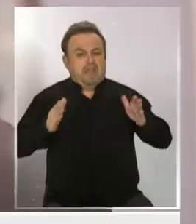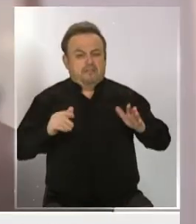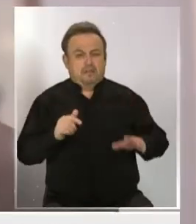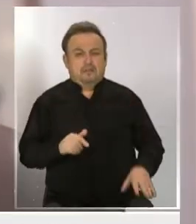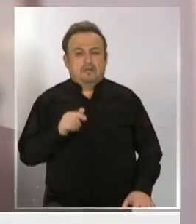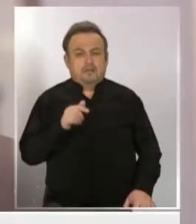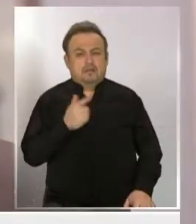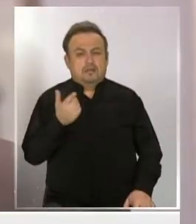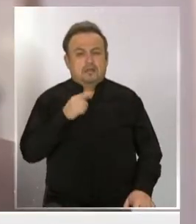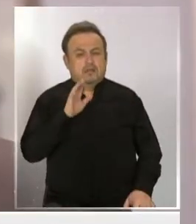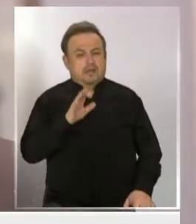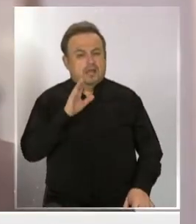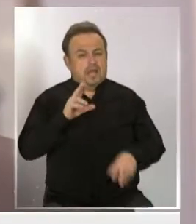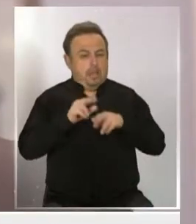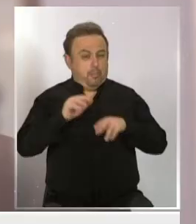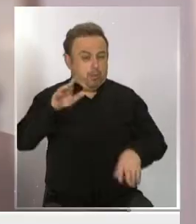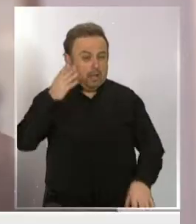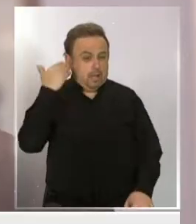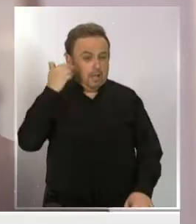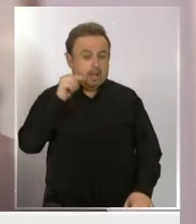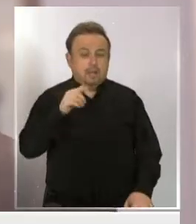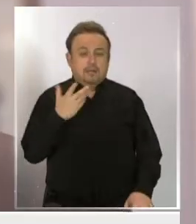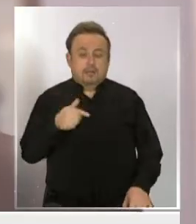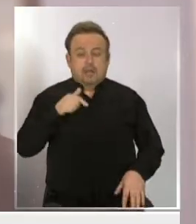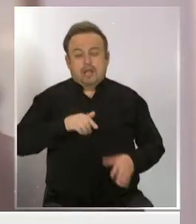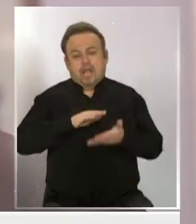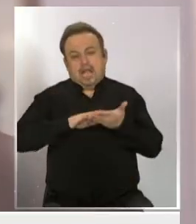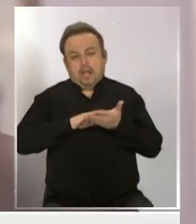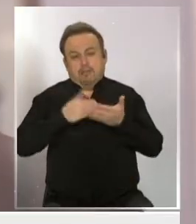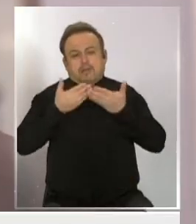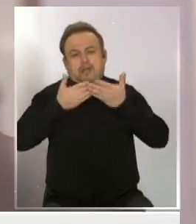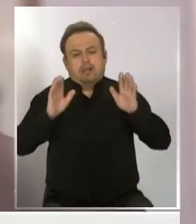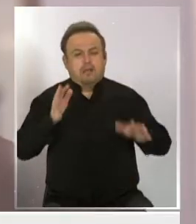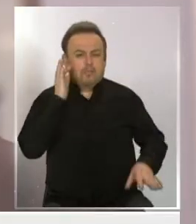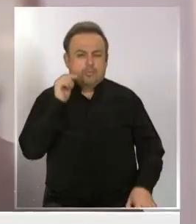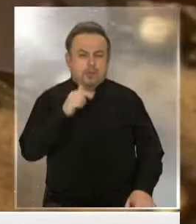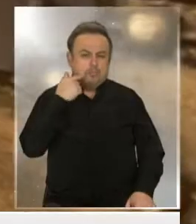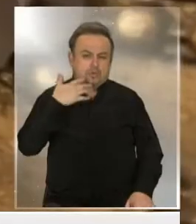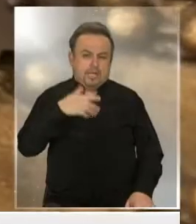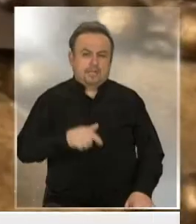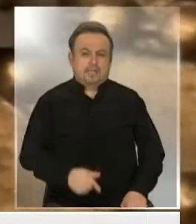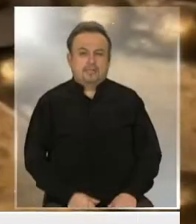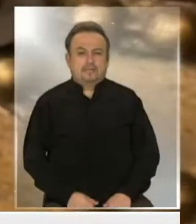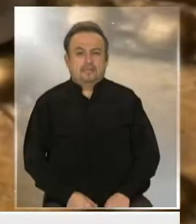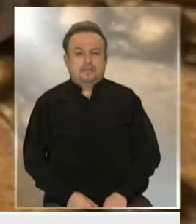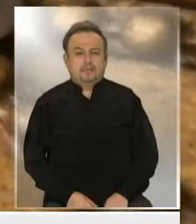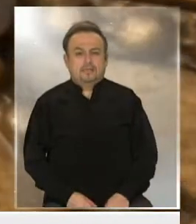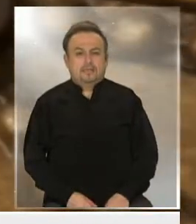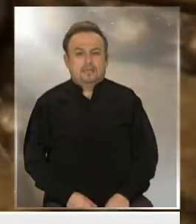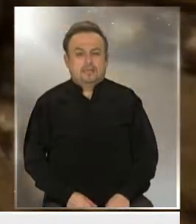es difícil ponerlo en esa época, pero al menos es un ejemplo hoy de una libertad femenina importante.